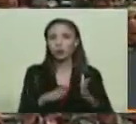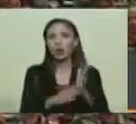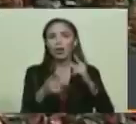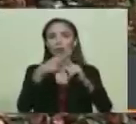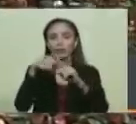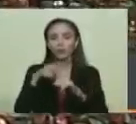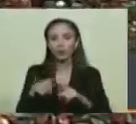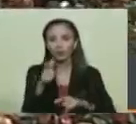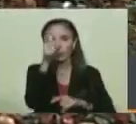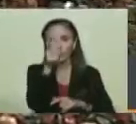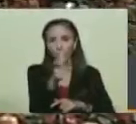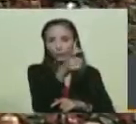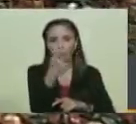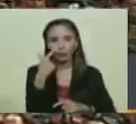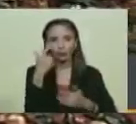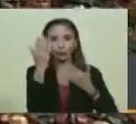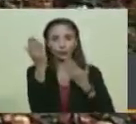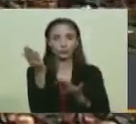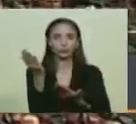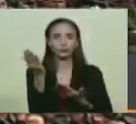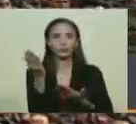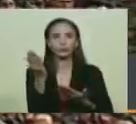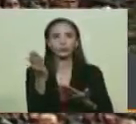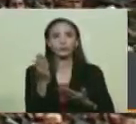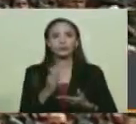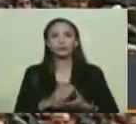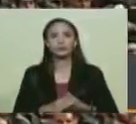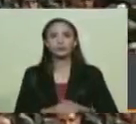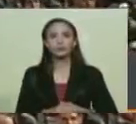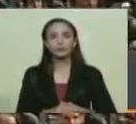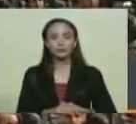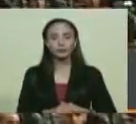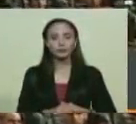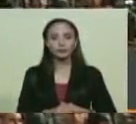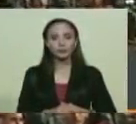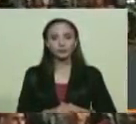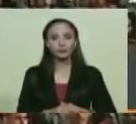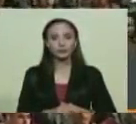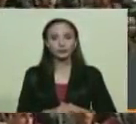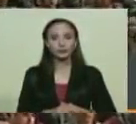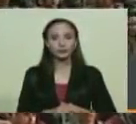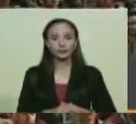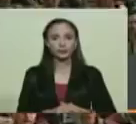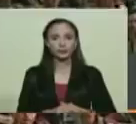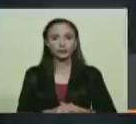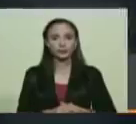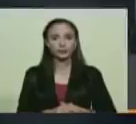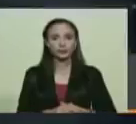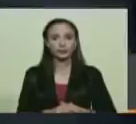Valentín Hernández Rojas, William Antonio Blanquis Brizuela.